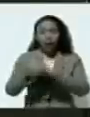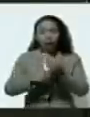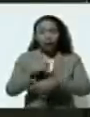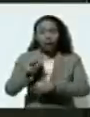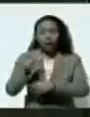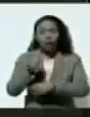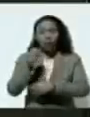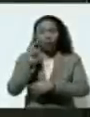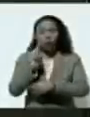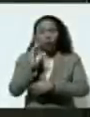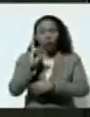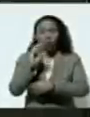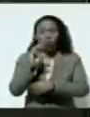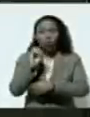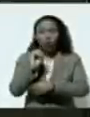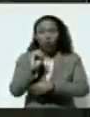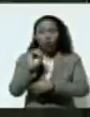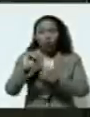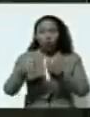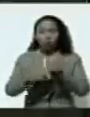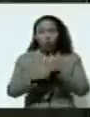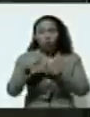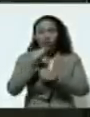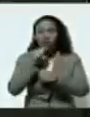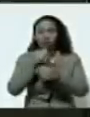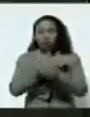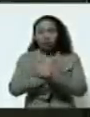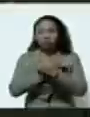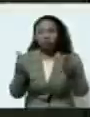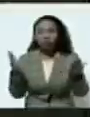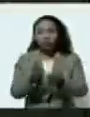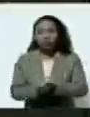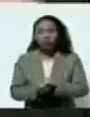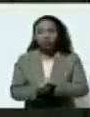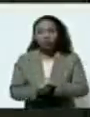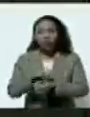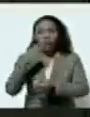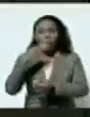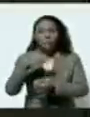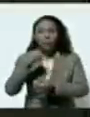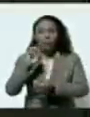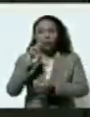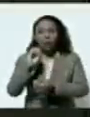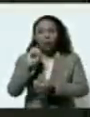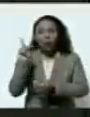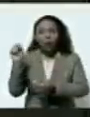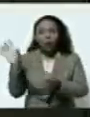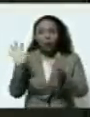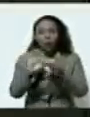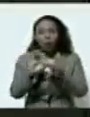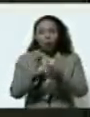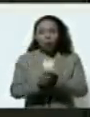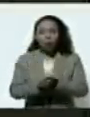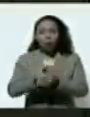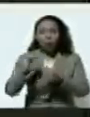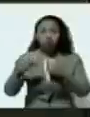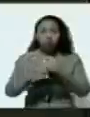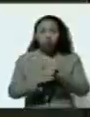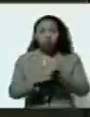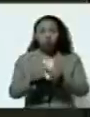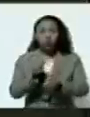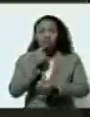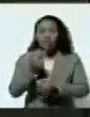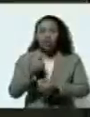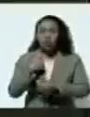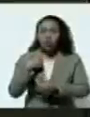con Guaidó, quien ofrece a Pepero, el narcotraficante, como enlace, es Guaidó, quien dice: